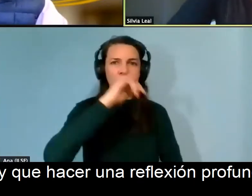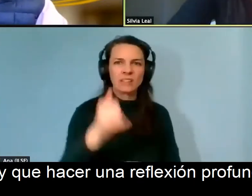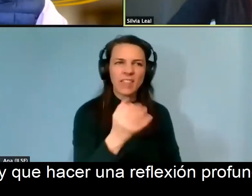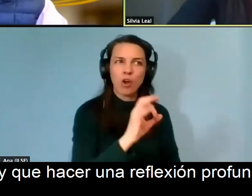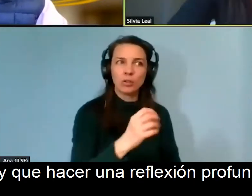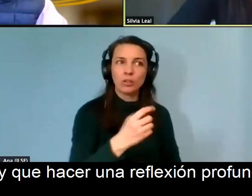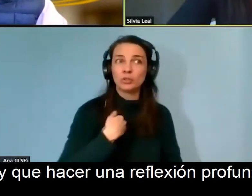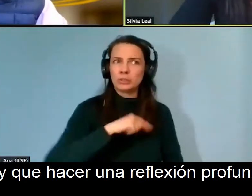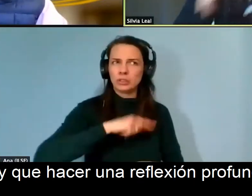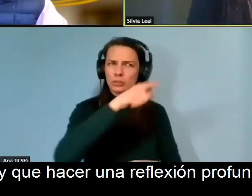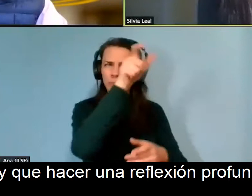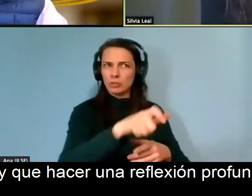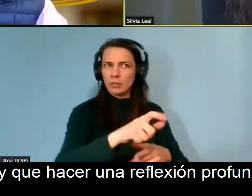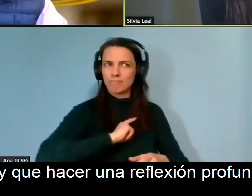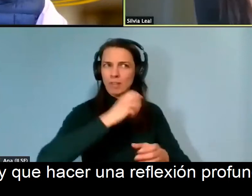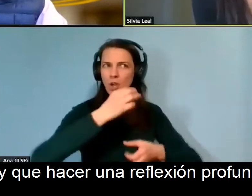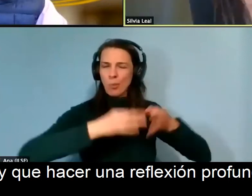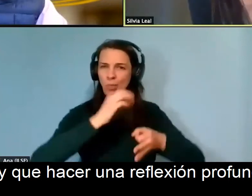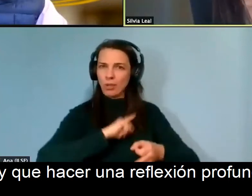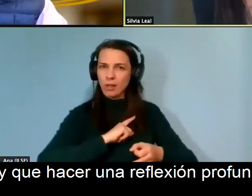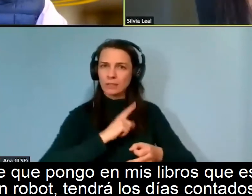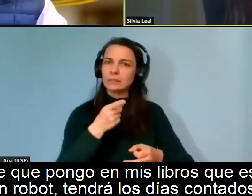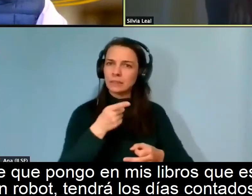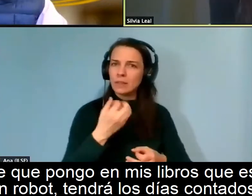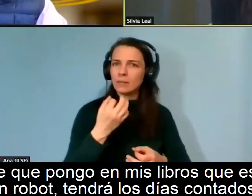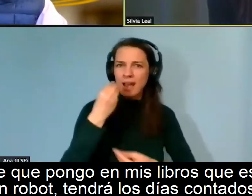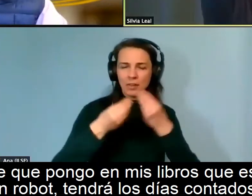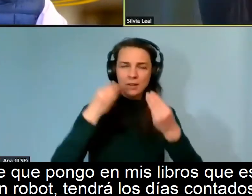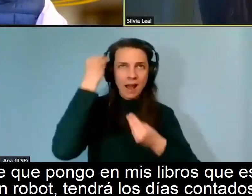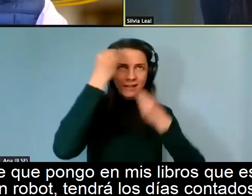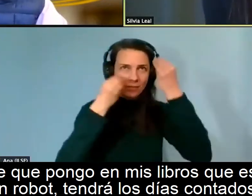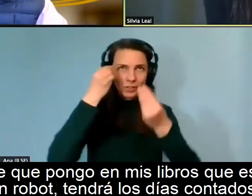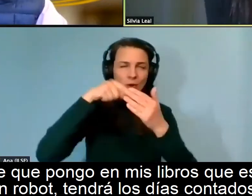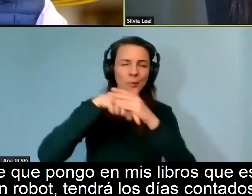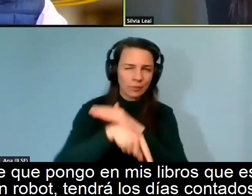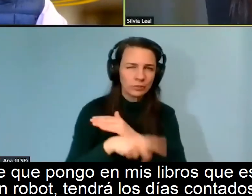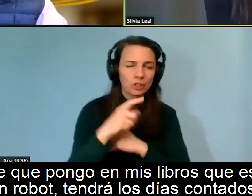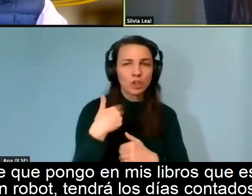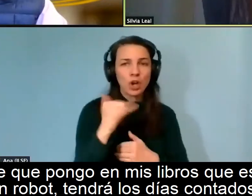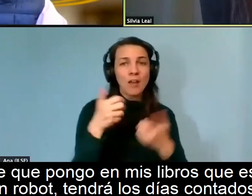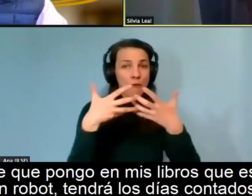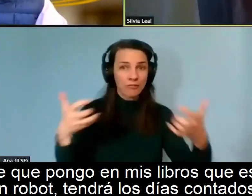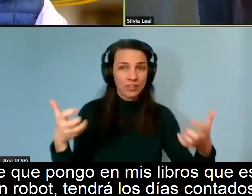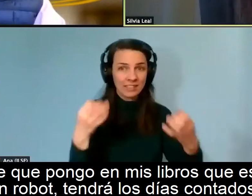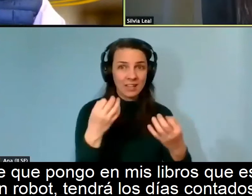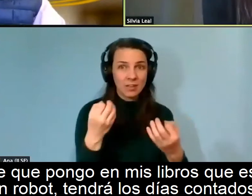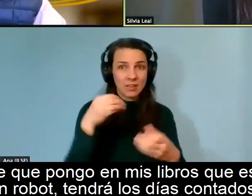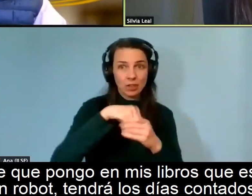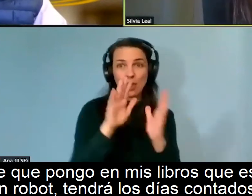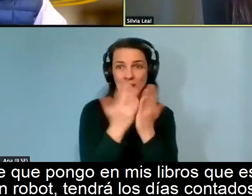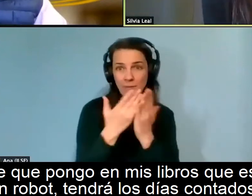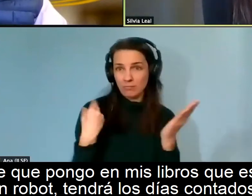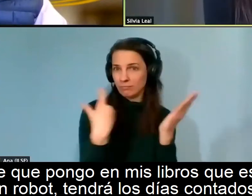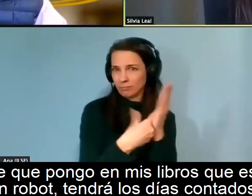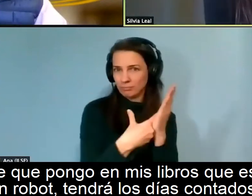Entonces, claro, aquí hay que hacer una reflexión profunda. Yo aquí tengo una frase que pongo en mis libros, que